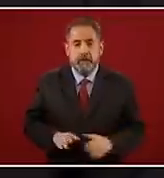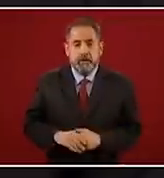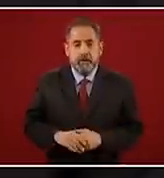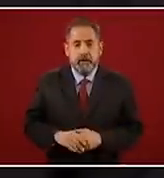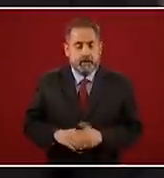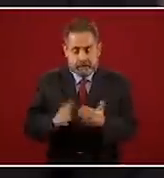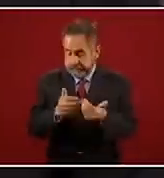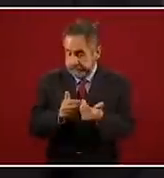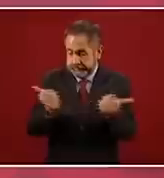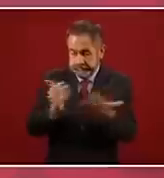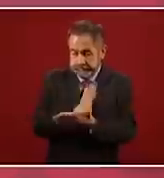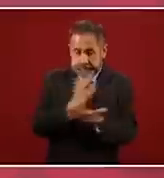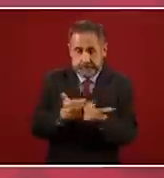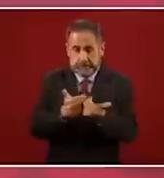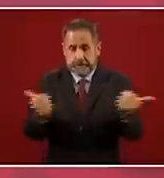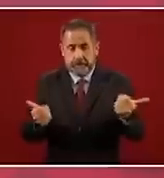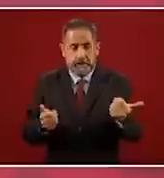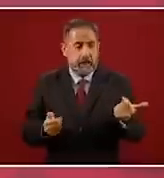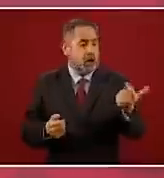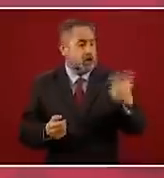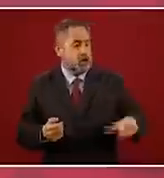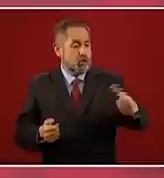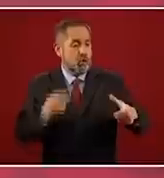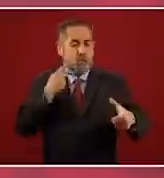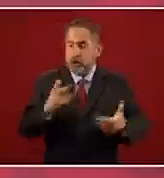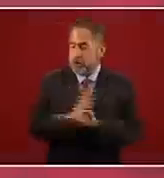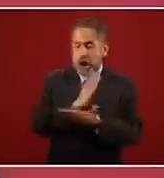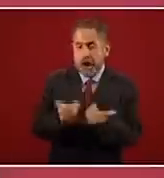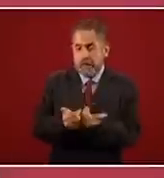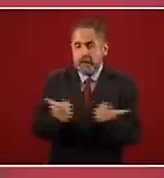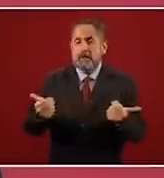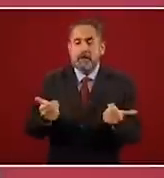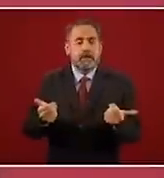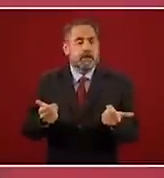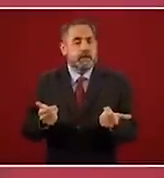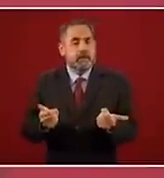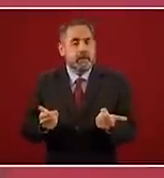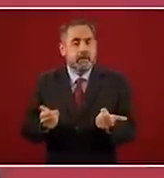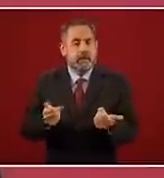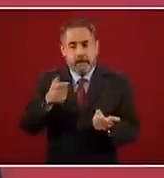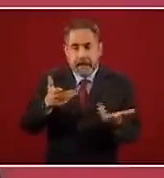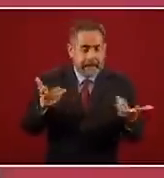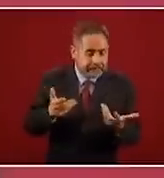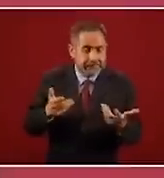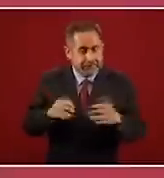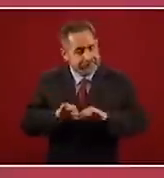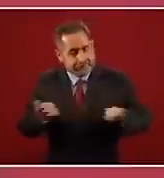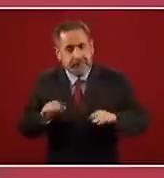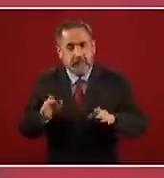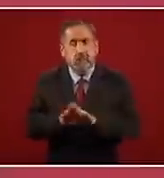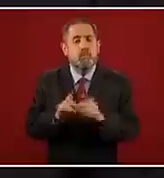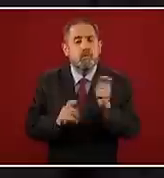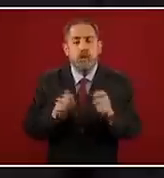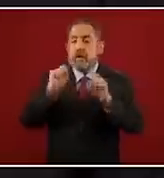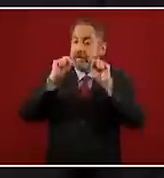el separar al poder económico del poder político y hacerlo, lograrlo